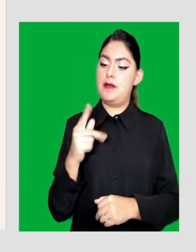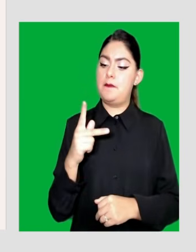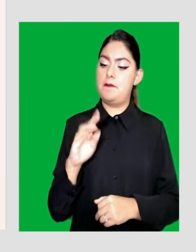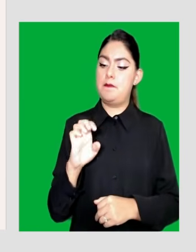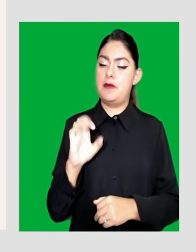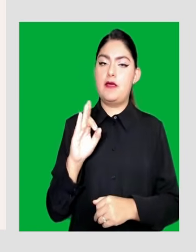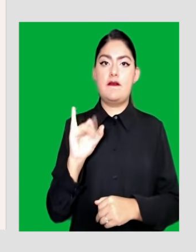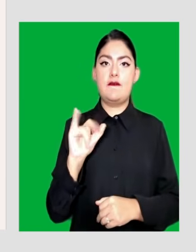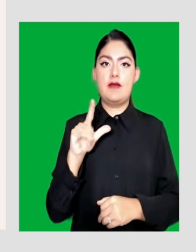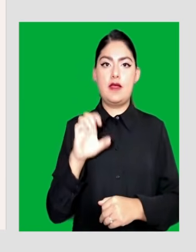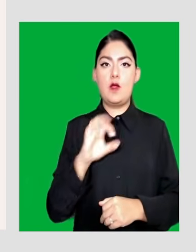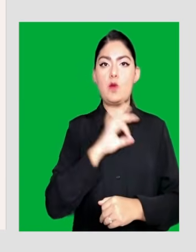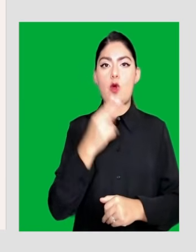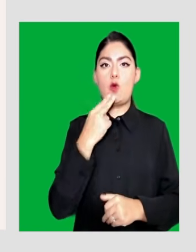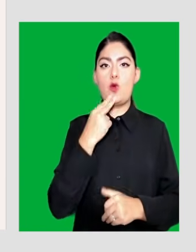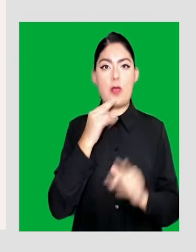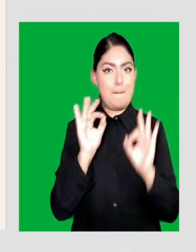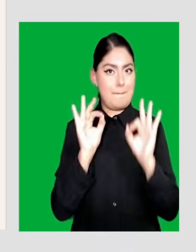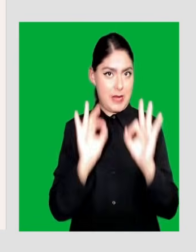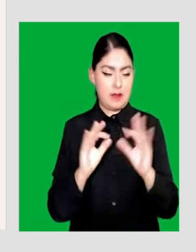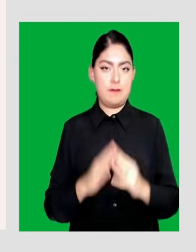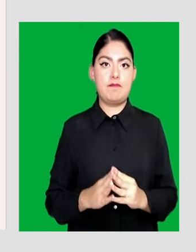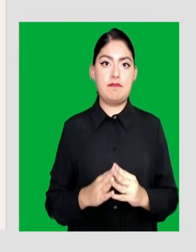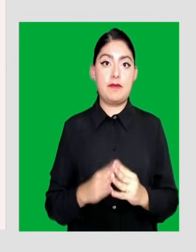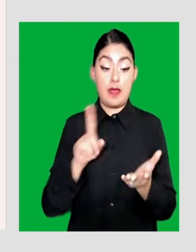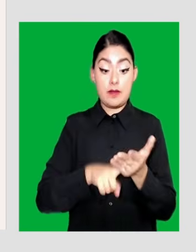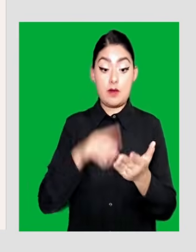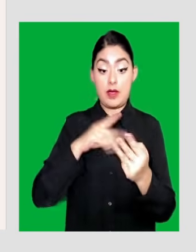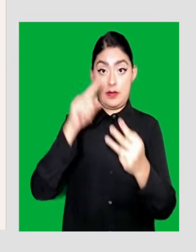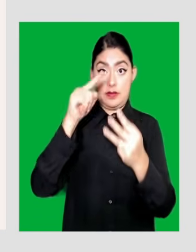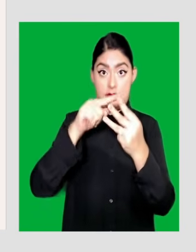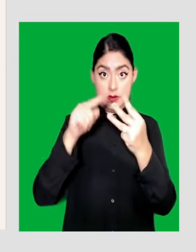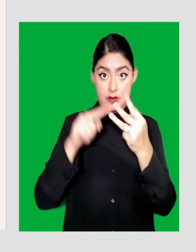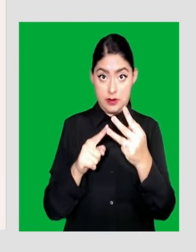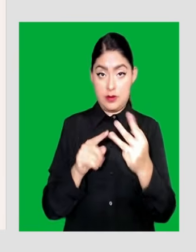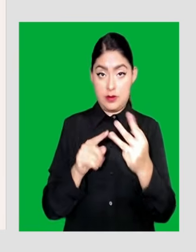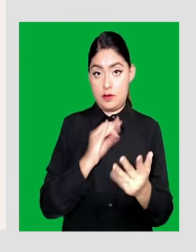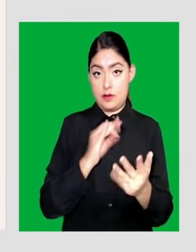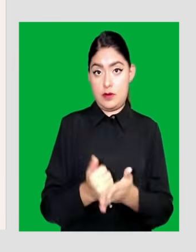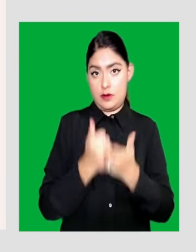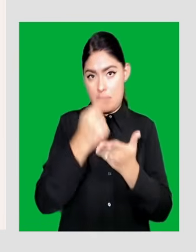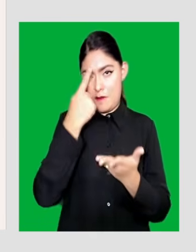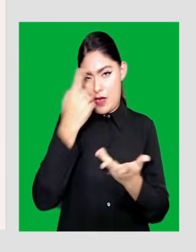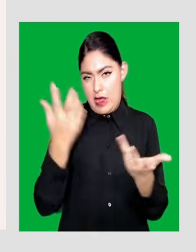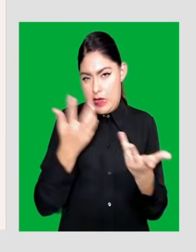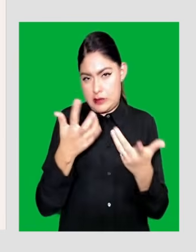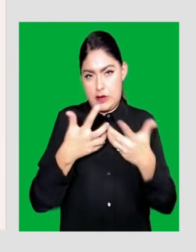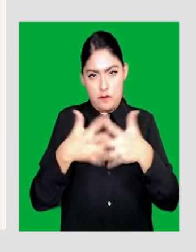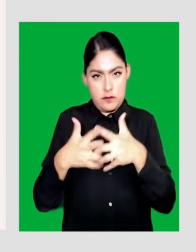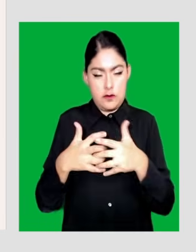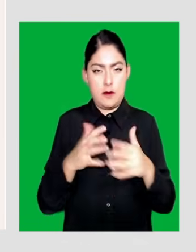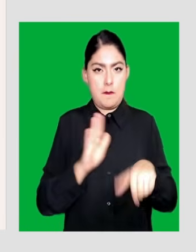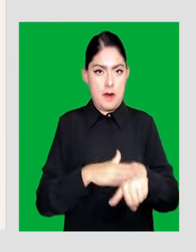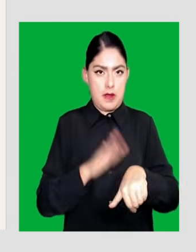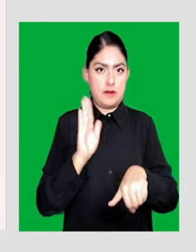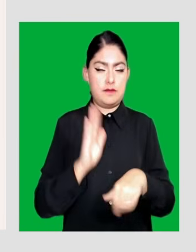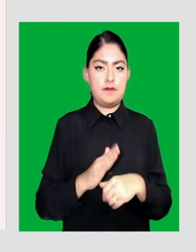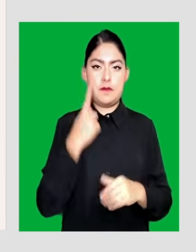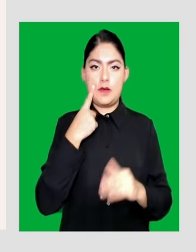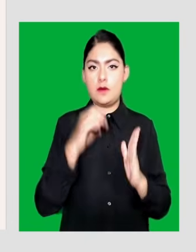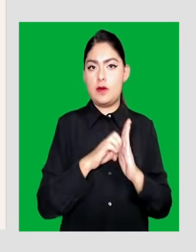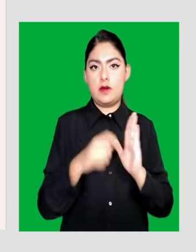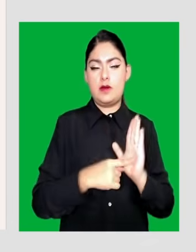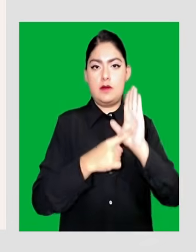Un shapefile es en realidad un conjunto de varios archivos que trabajan juntos. Cada uno de estos archivos tiene un